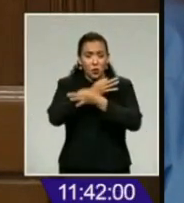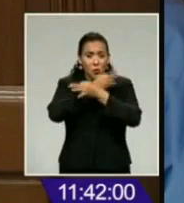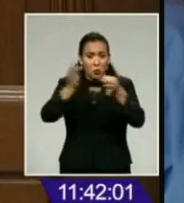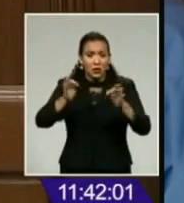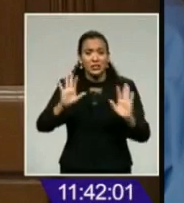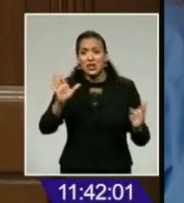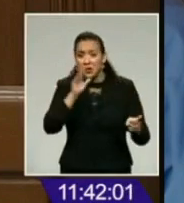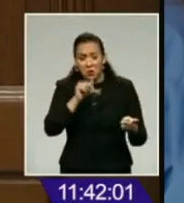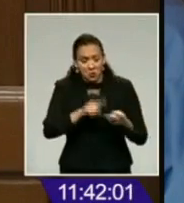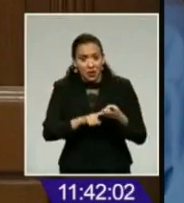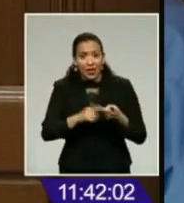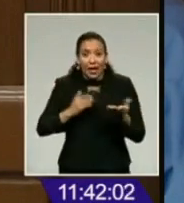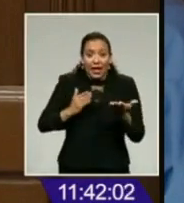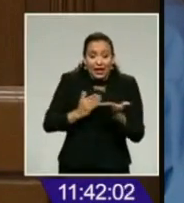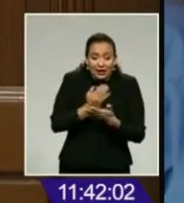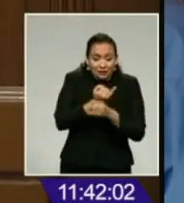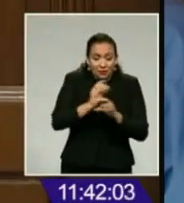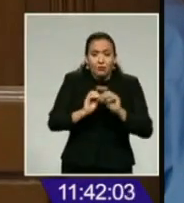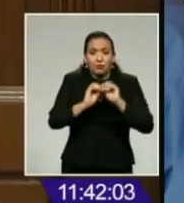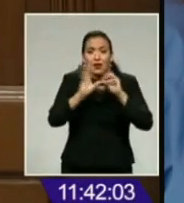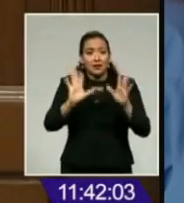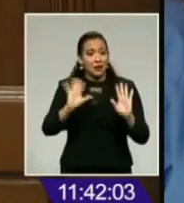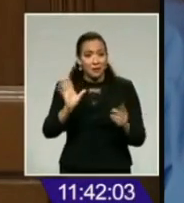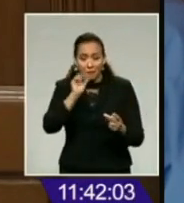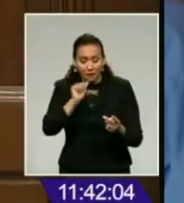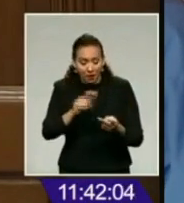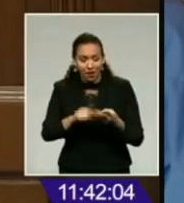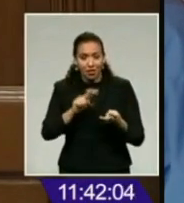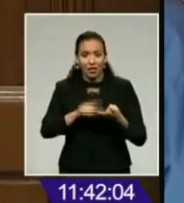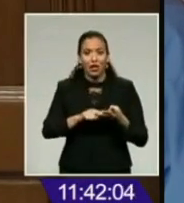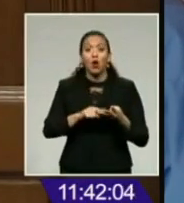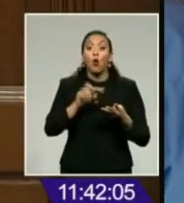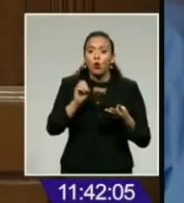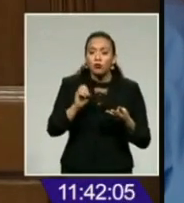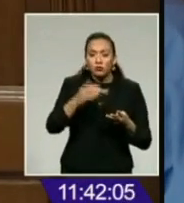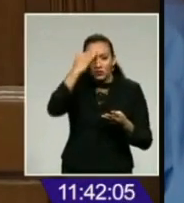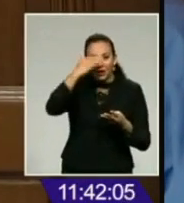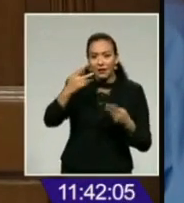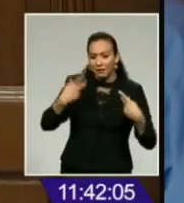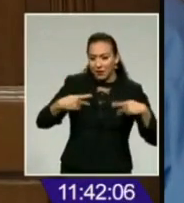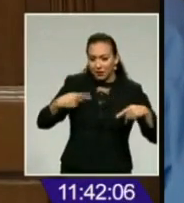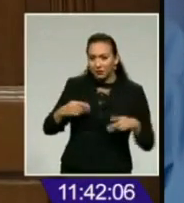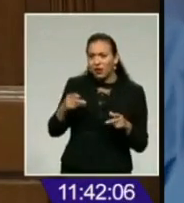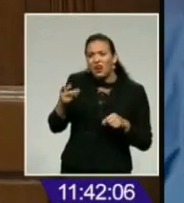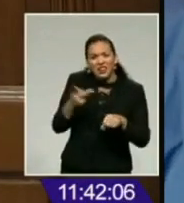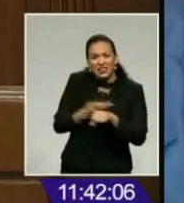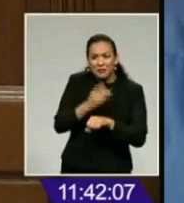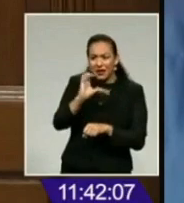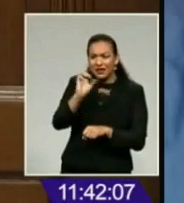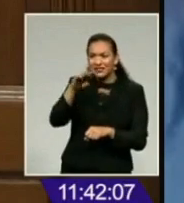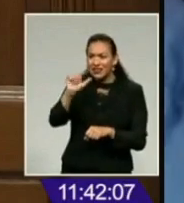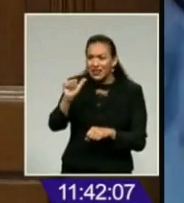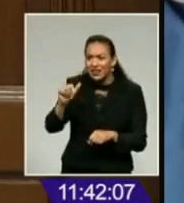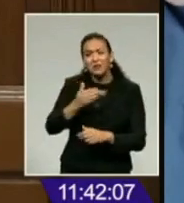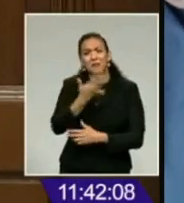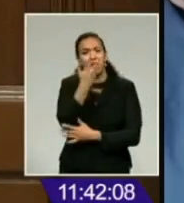las evaluaciones de impactos ambientales y sociales. Vale la pena